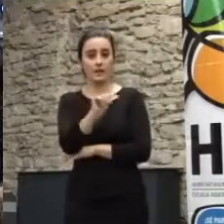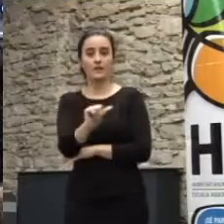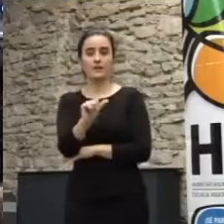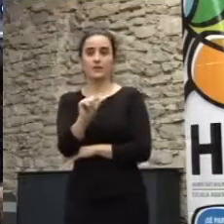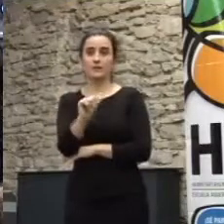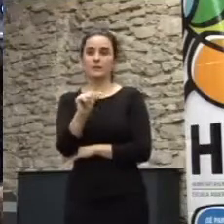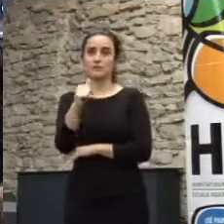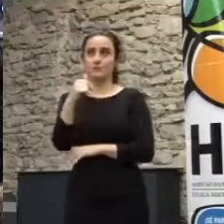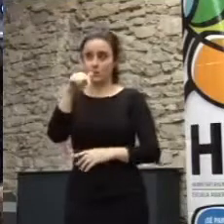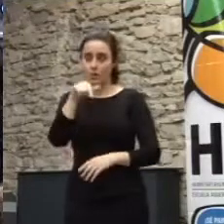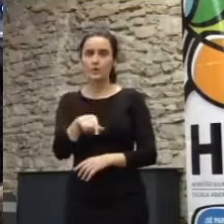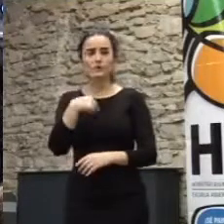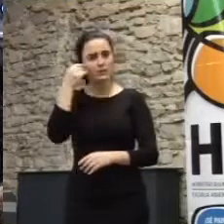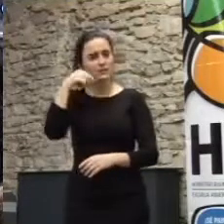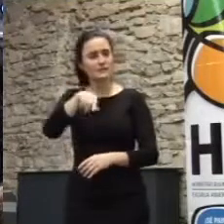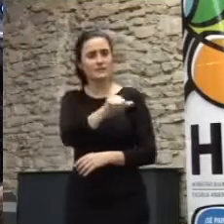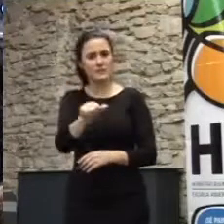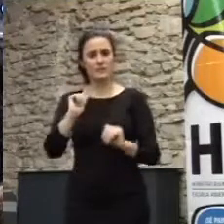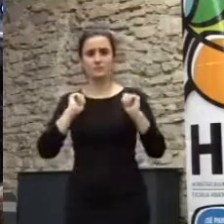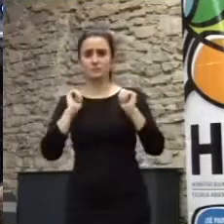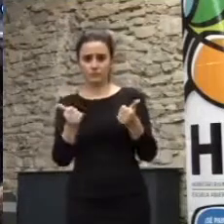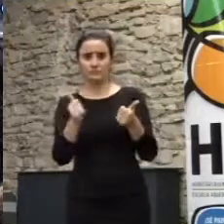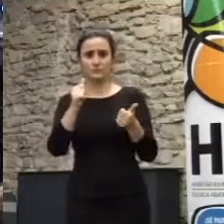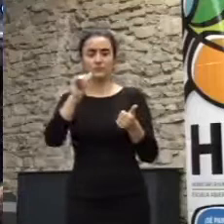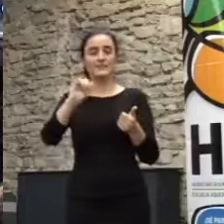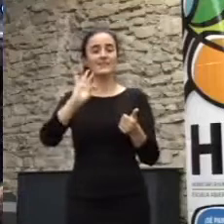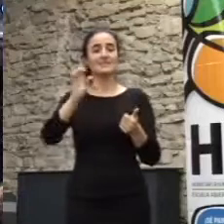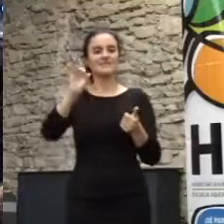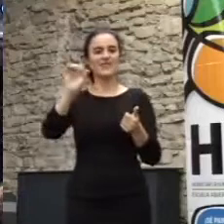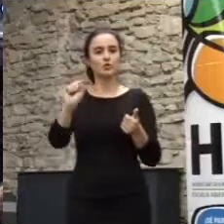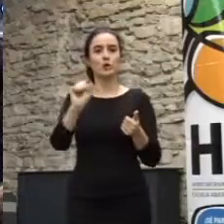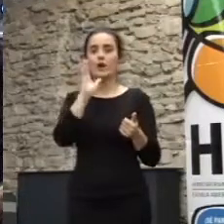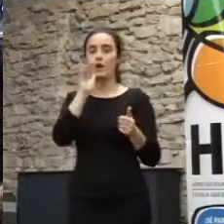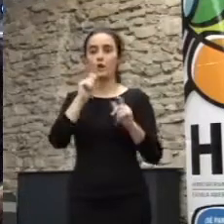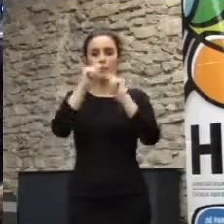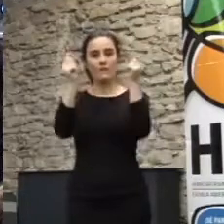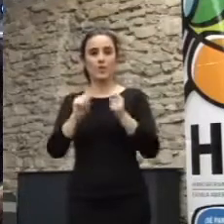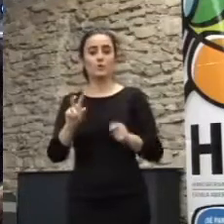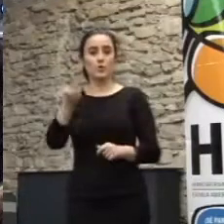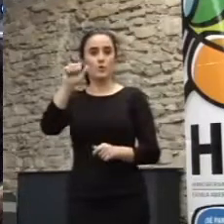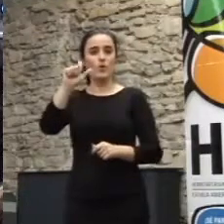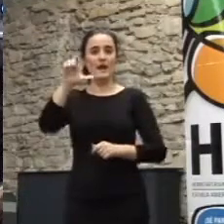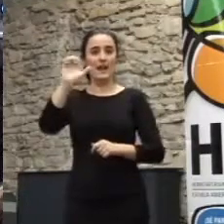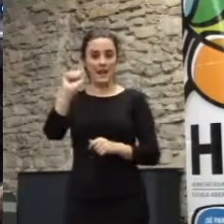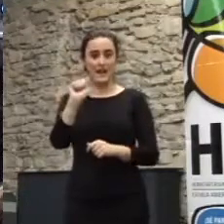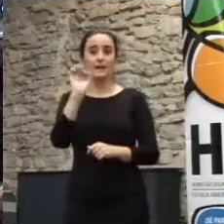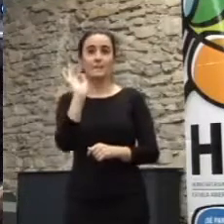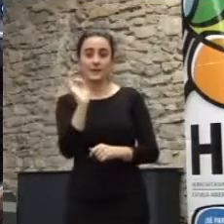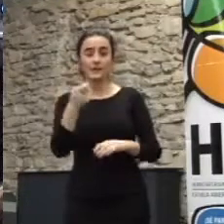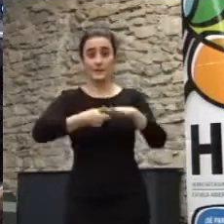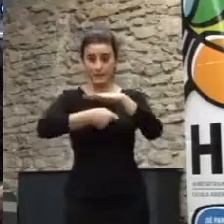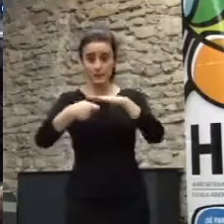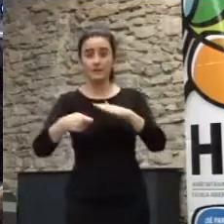permitir, yo creo que además hoy es esta semana arrancáis, uh-huh, Itxaso, con este nuevo formato de Alea. Está euskaldunada, Gasteizen.